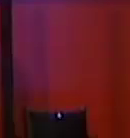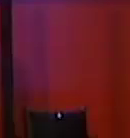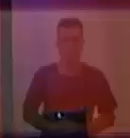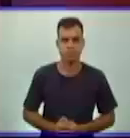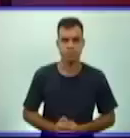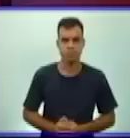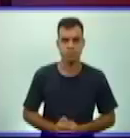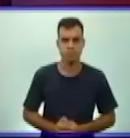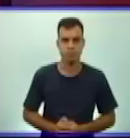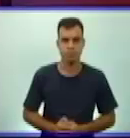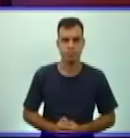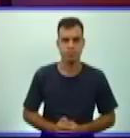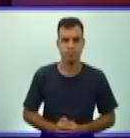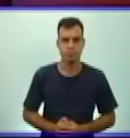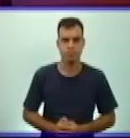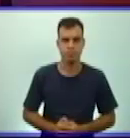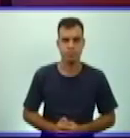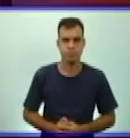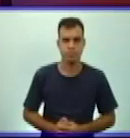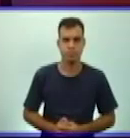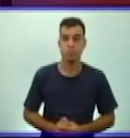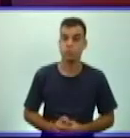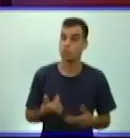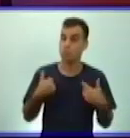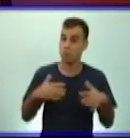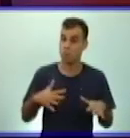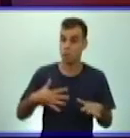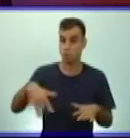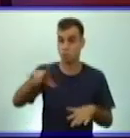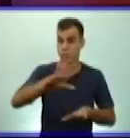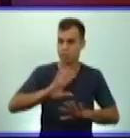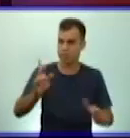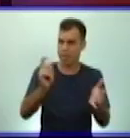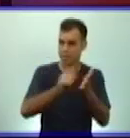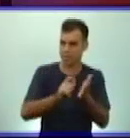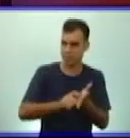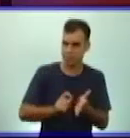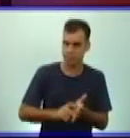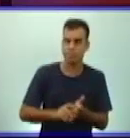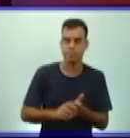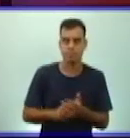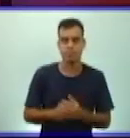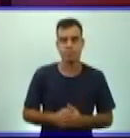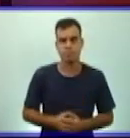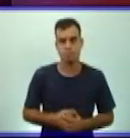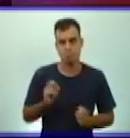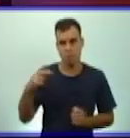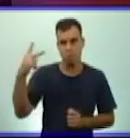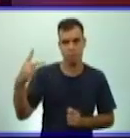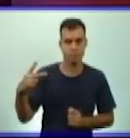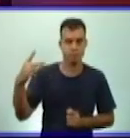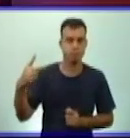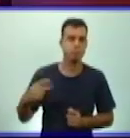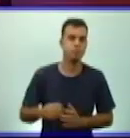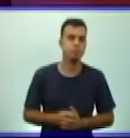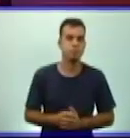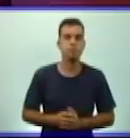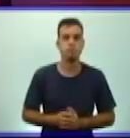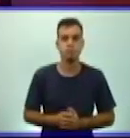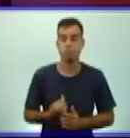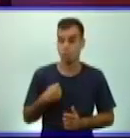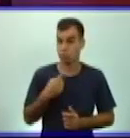Bueno, espero que hayan tomado ya nota, que haya sido suficiente el tiempo que les dimos para que tomaran estos dos conceptos. Yo, como les